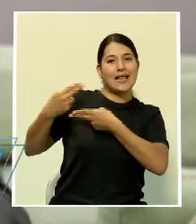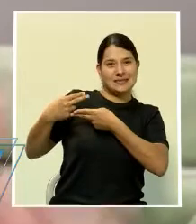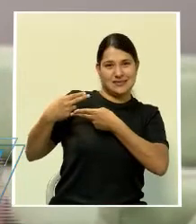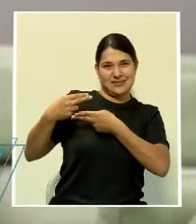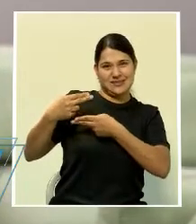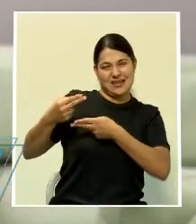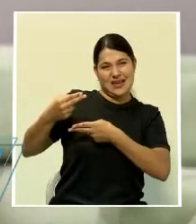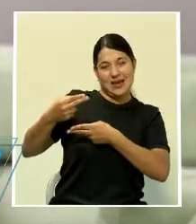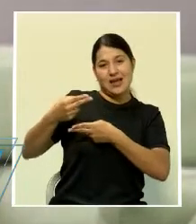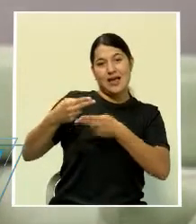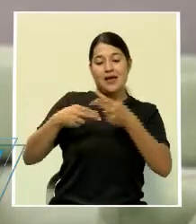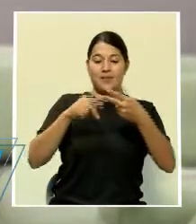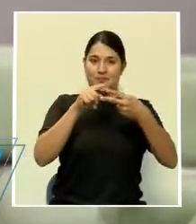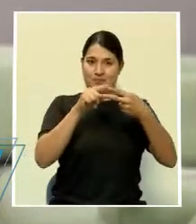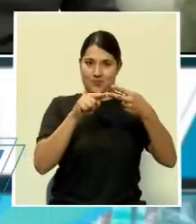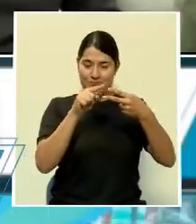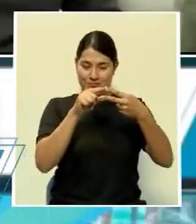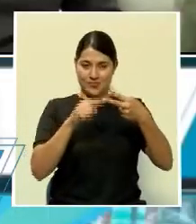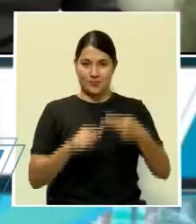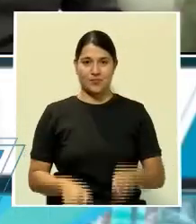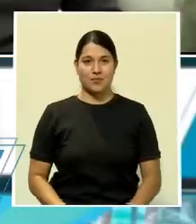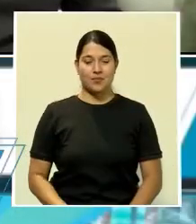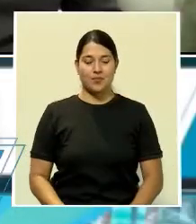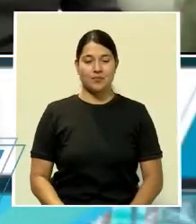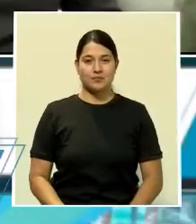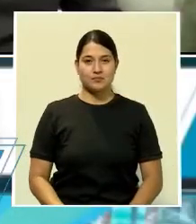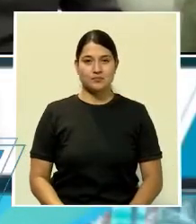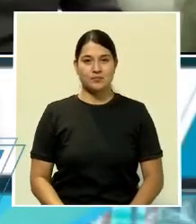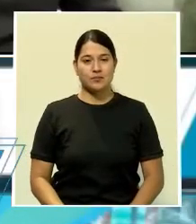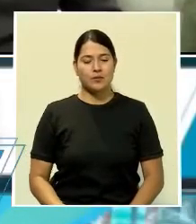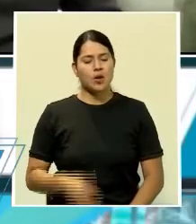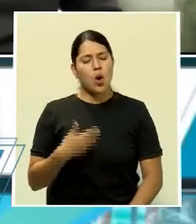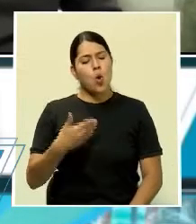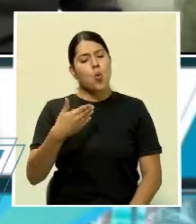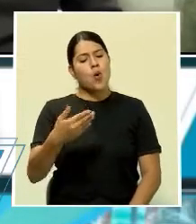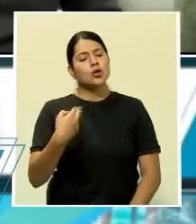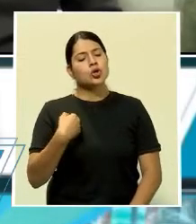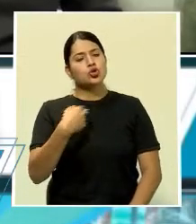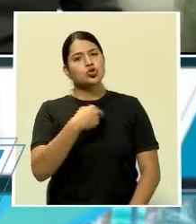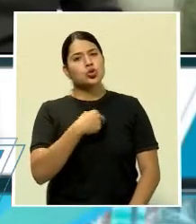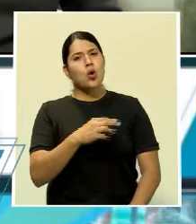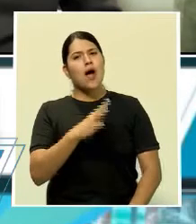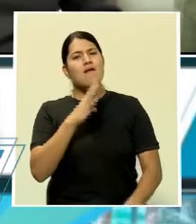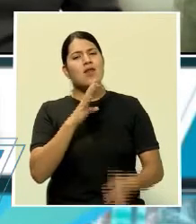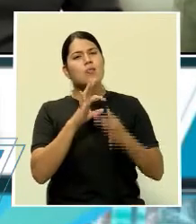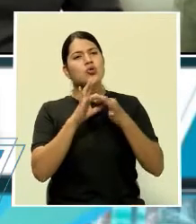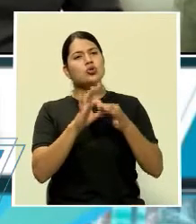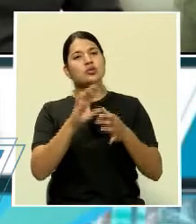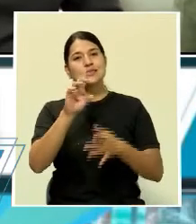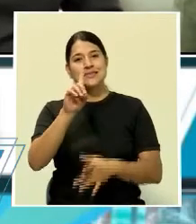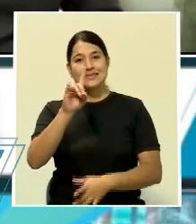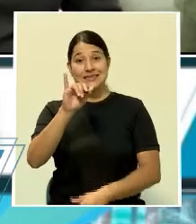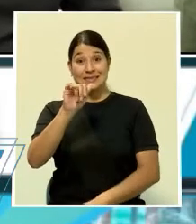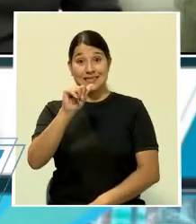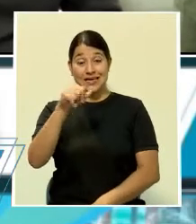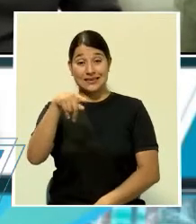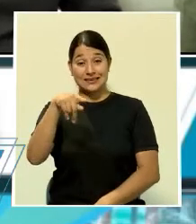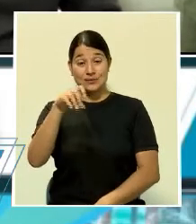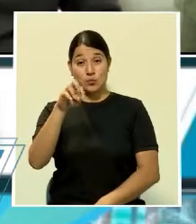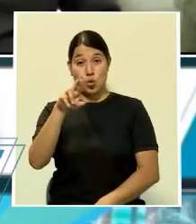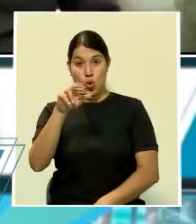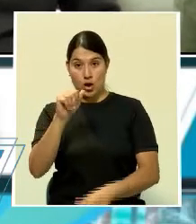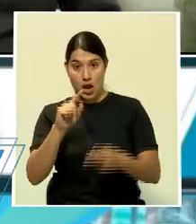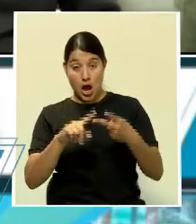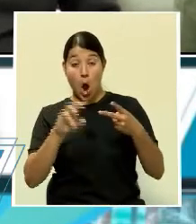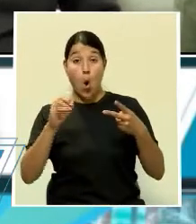todos los contornos de nuestra cultura nacional. Cuando hablamos de la diáspora y de la herencia africana, ya